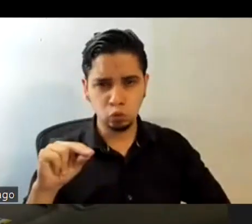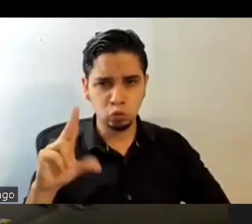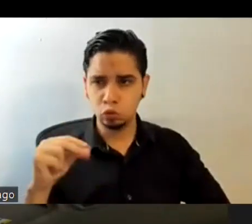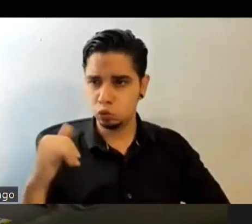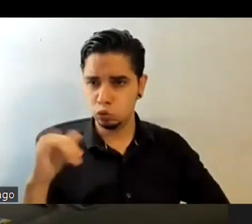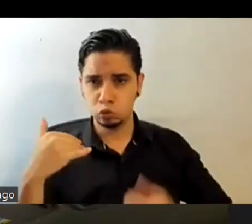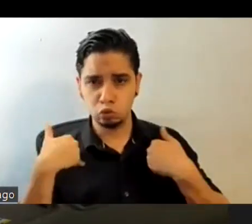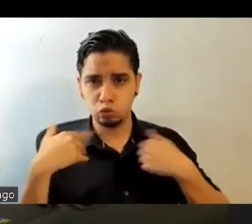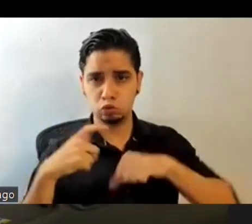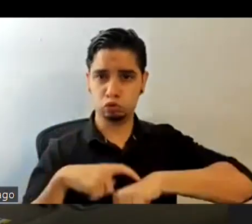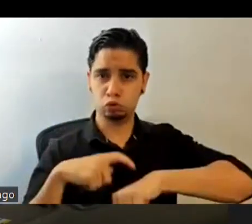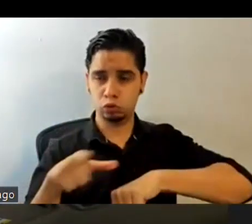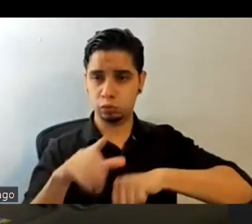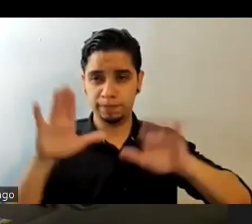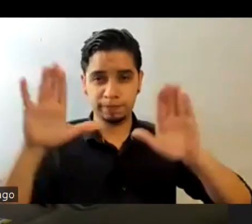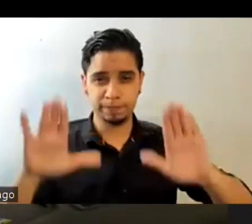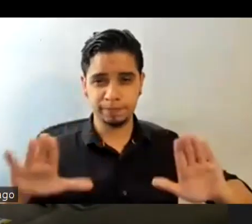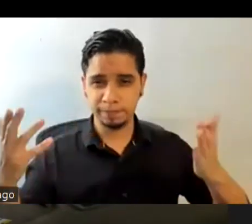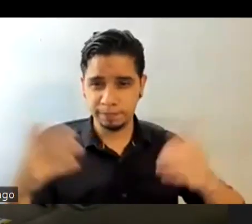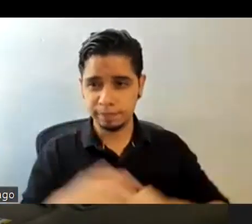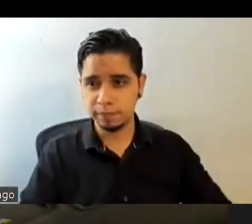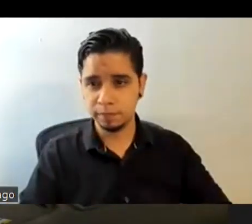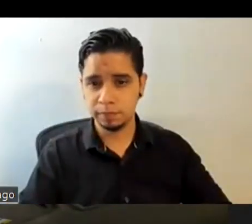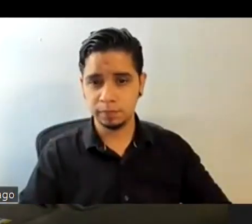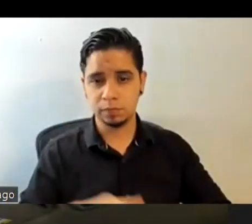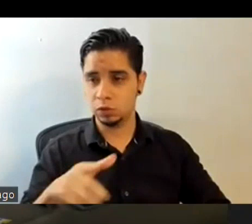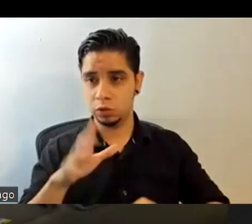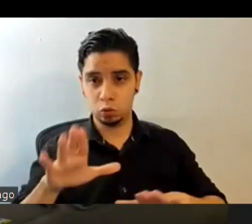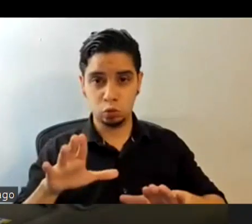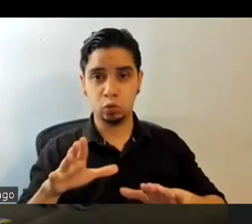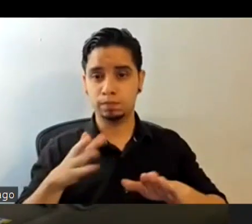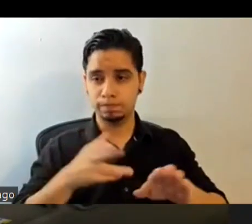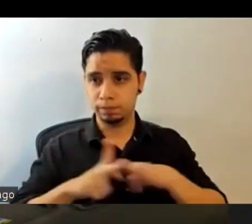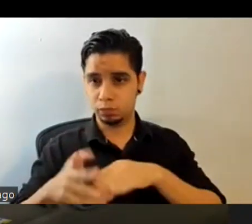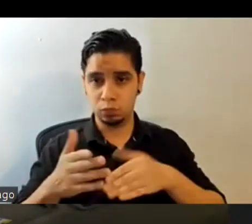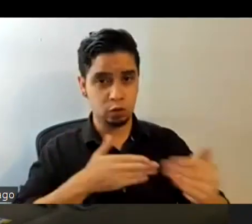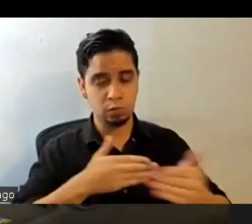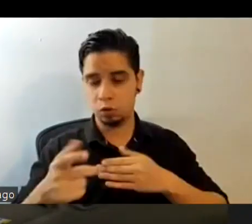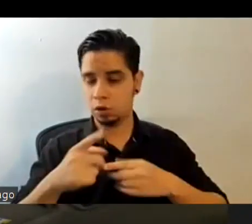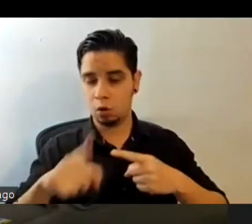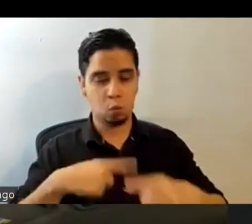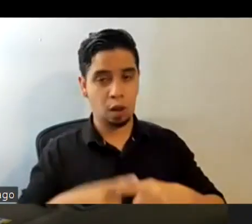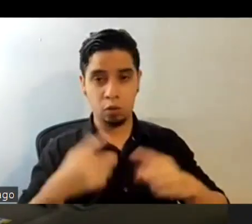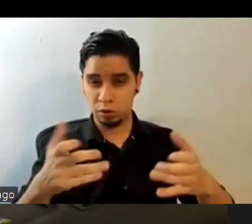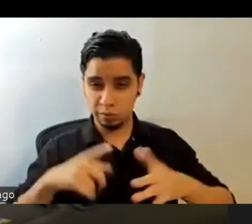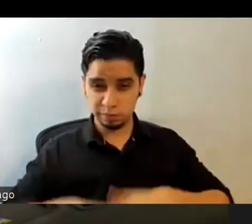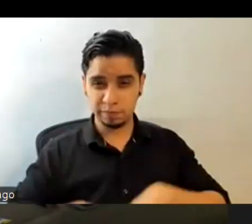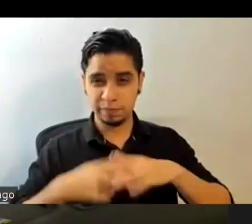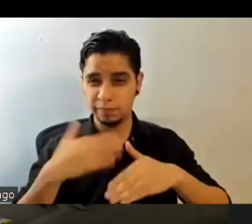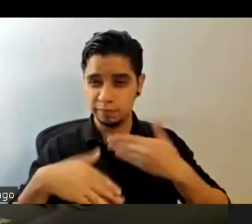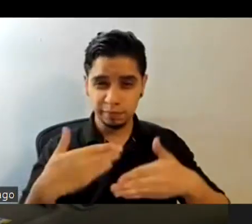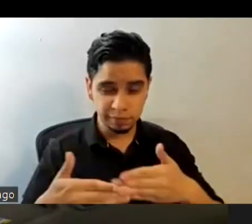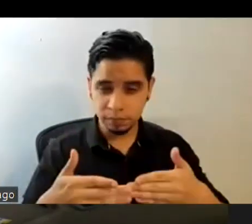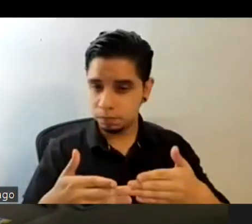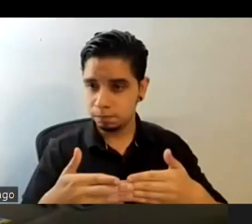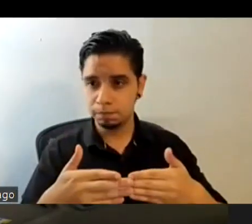Exacto. Y eso que es si eres- maravilloso. Esa es tu vocación. Da igual en qué punto tú decidas cultivarla